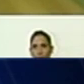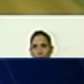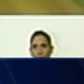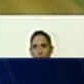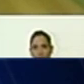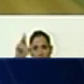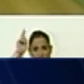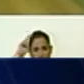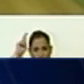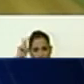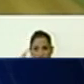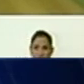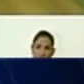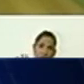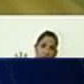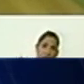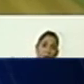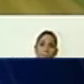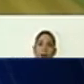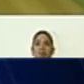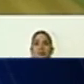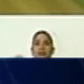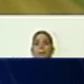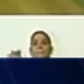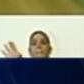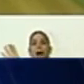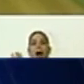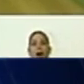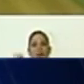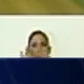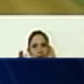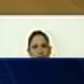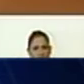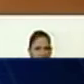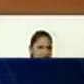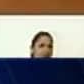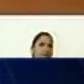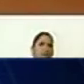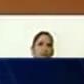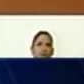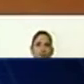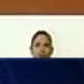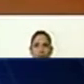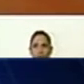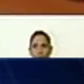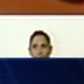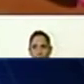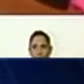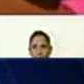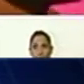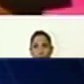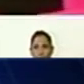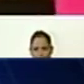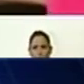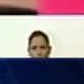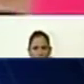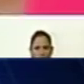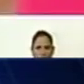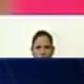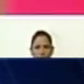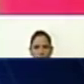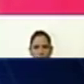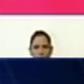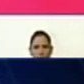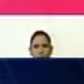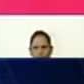Convocaron, decían ellos, más de 100 países. Más de 100 países. Tenemos la lista que